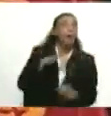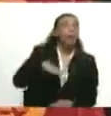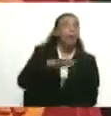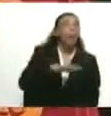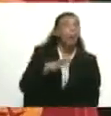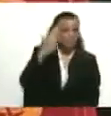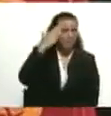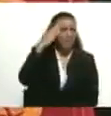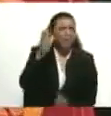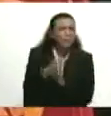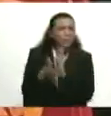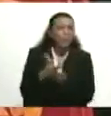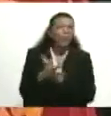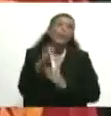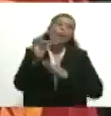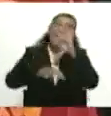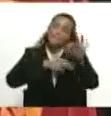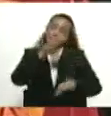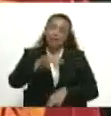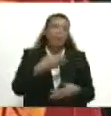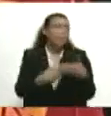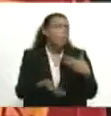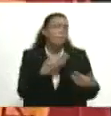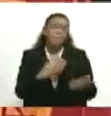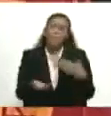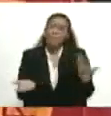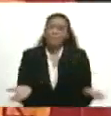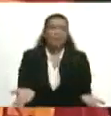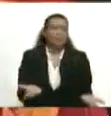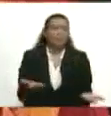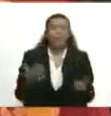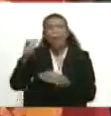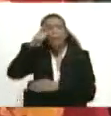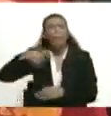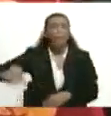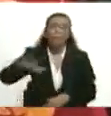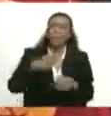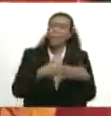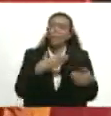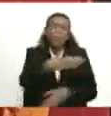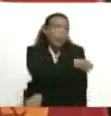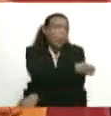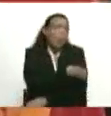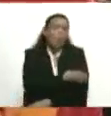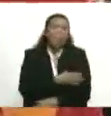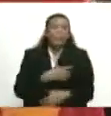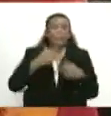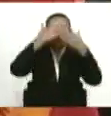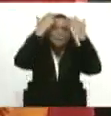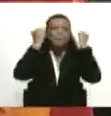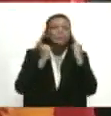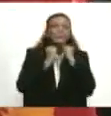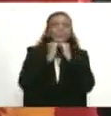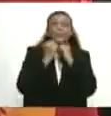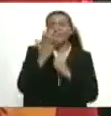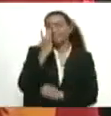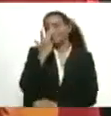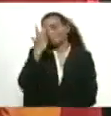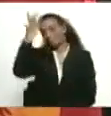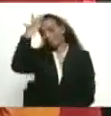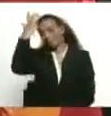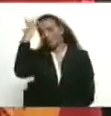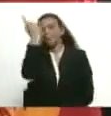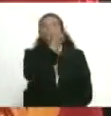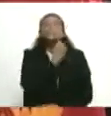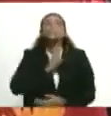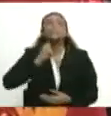¿Sabe qué? Yo les voy a decir, a ellos no les importa nuestro pueblo. Ellos se disfrazan, se